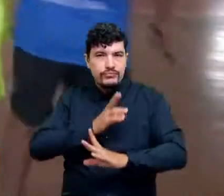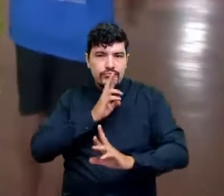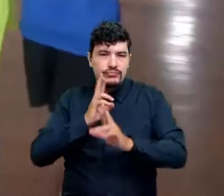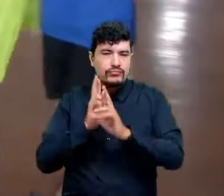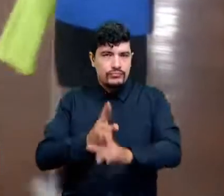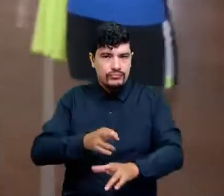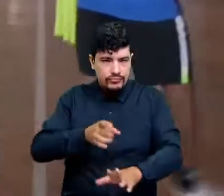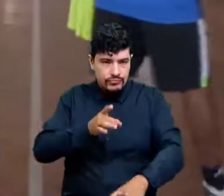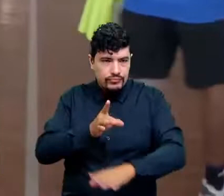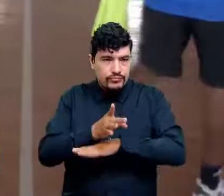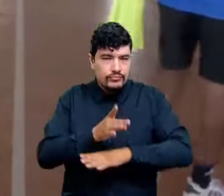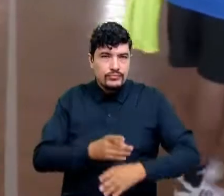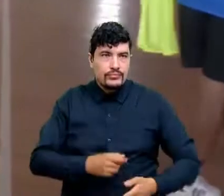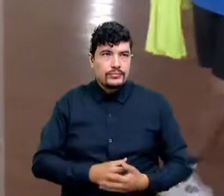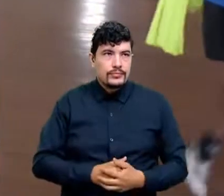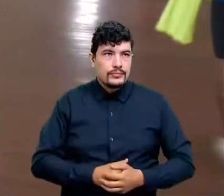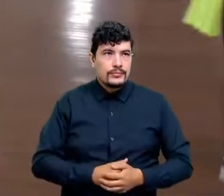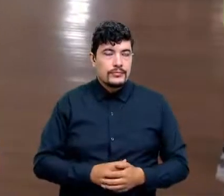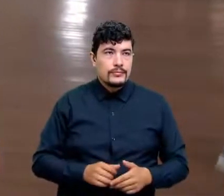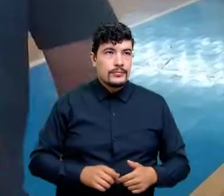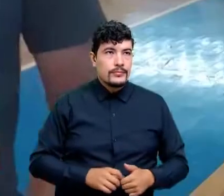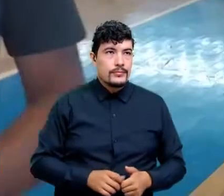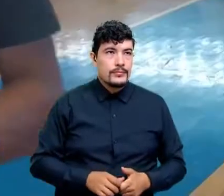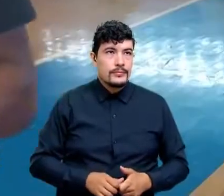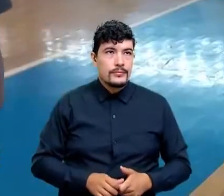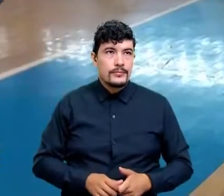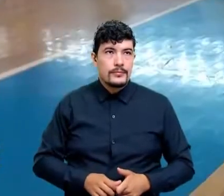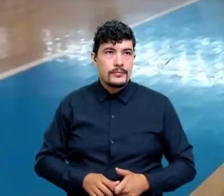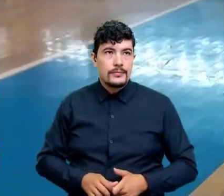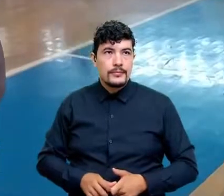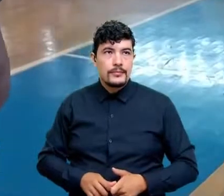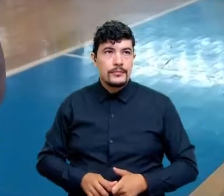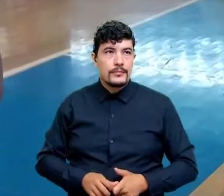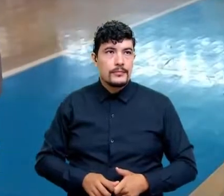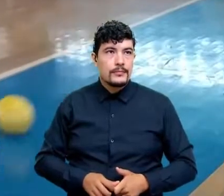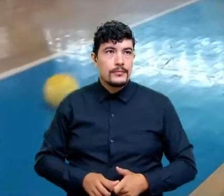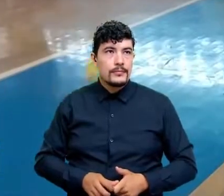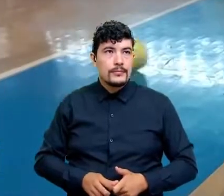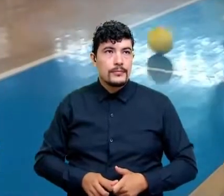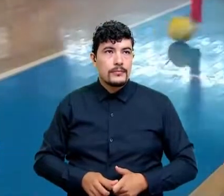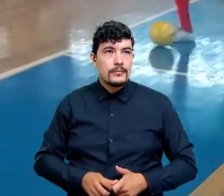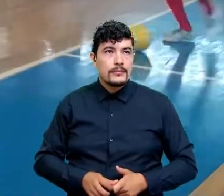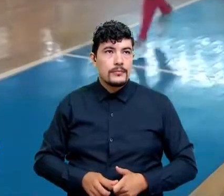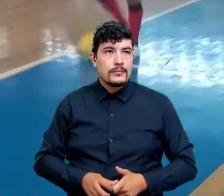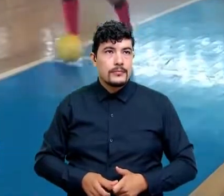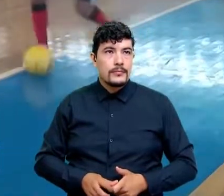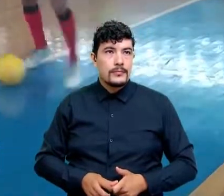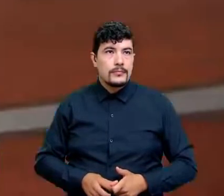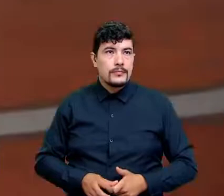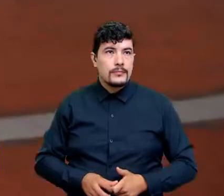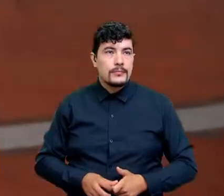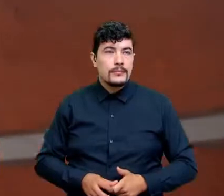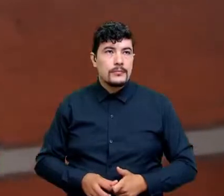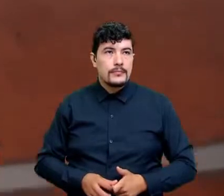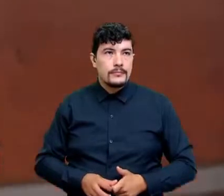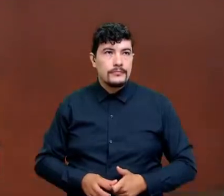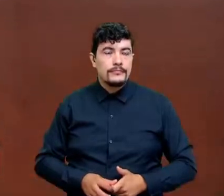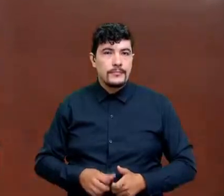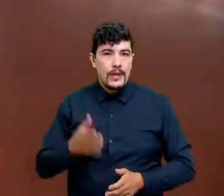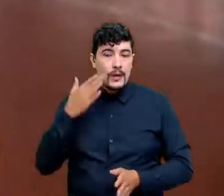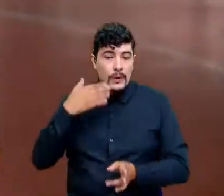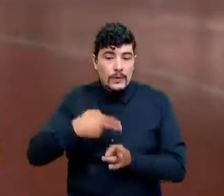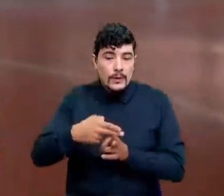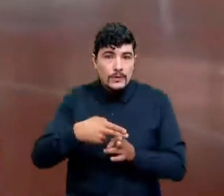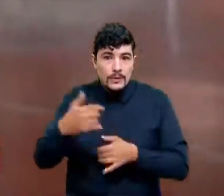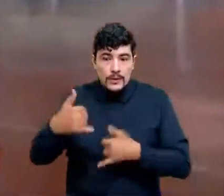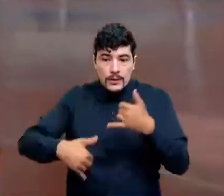juego, poder reaccionar, porque desde el equipo rival nos mantuvo un poco apretados y no reaccionamos. El próximo partido